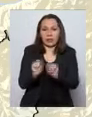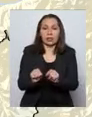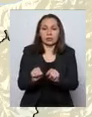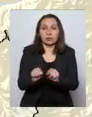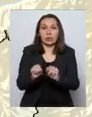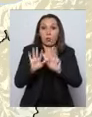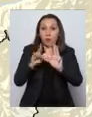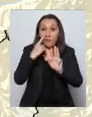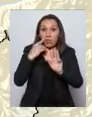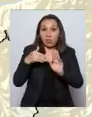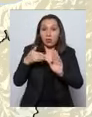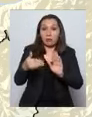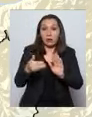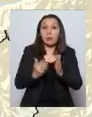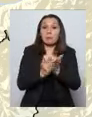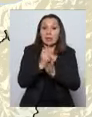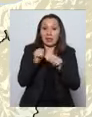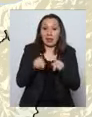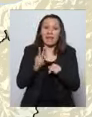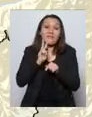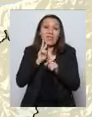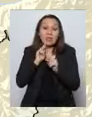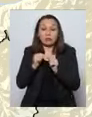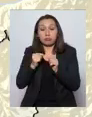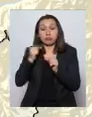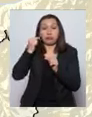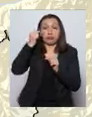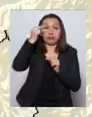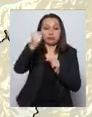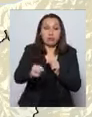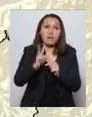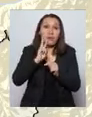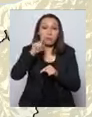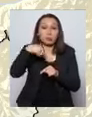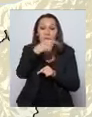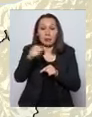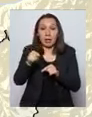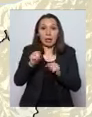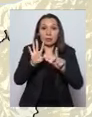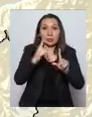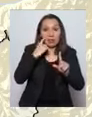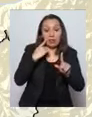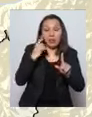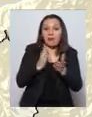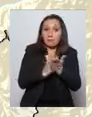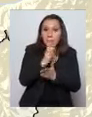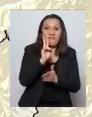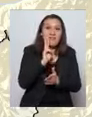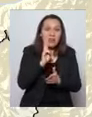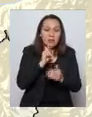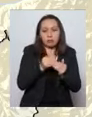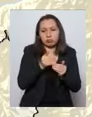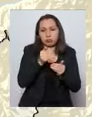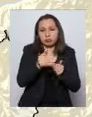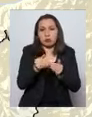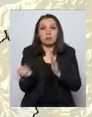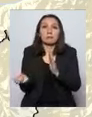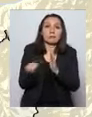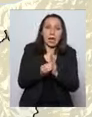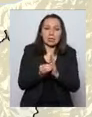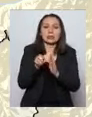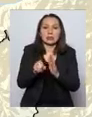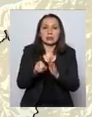en nueve días más desde este viernes hasta el otro viernes de la próxima semana y se agregan como he